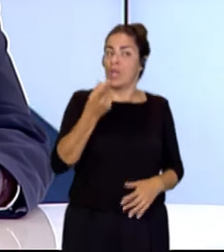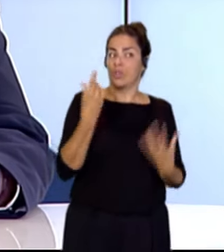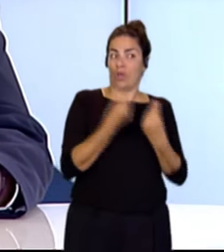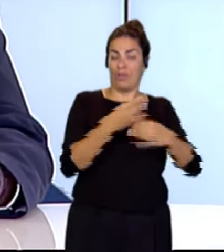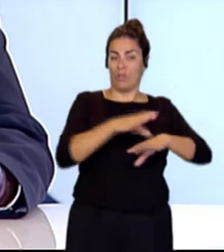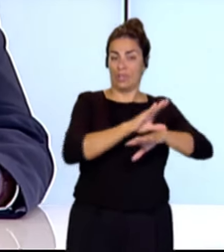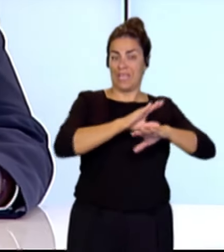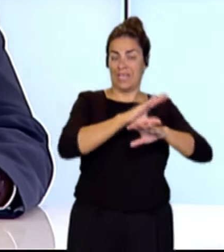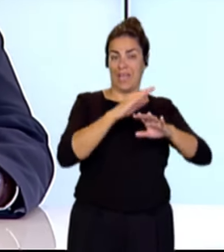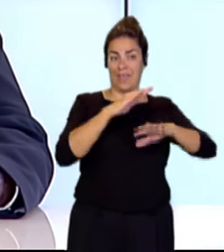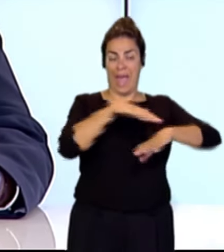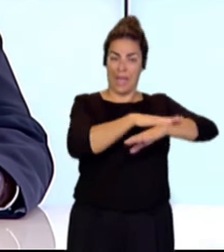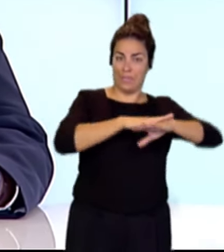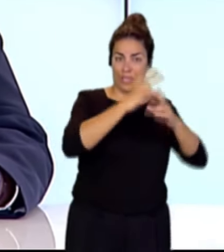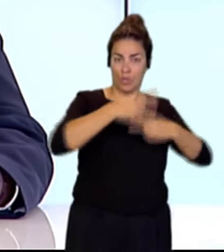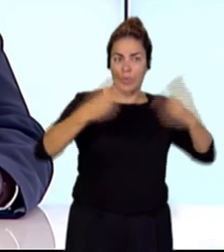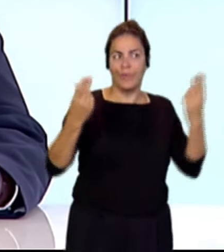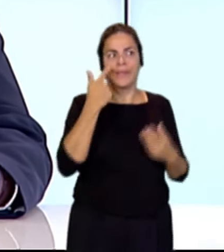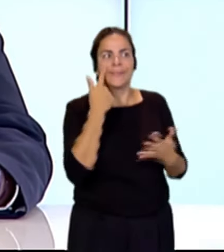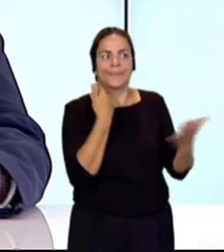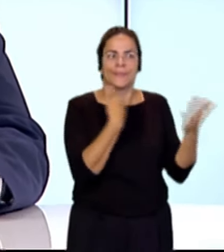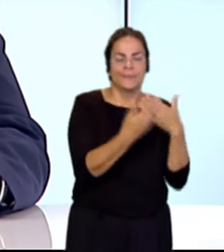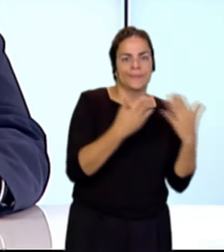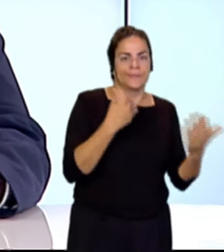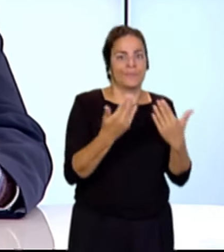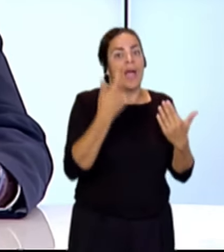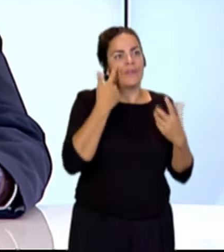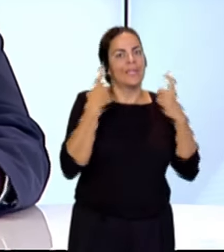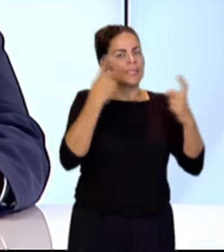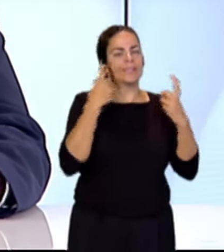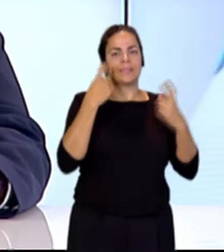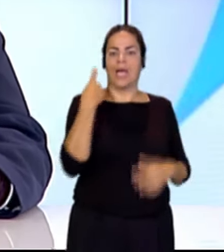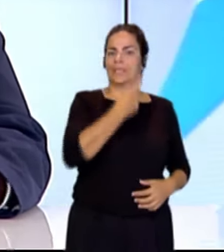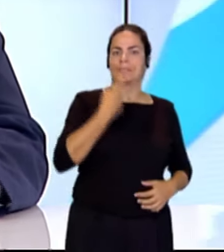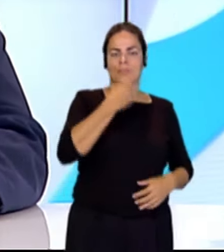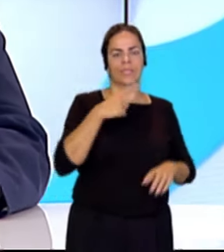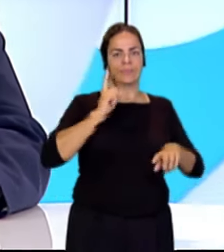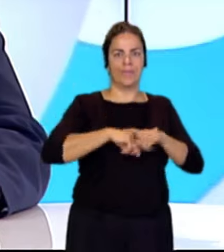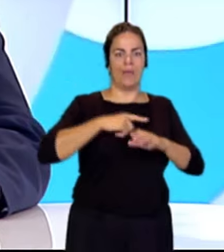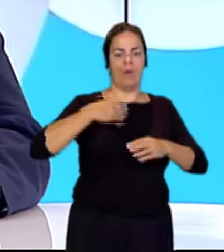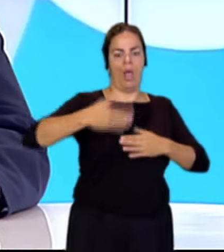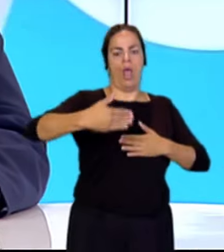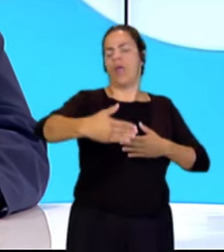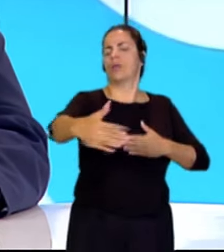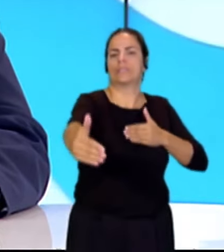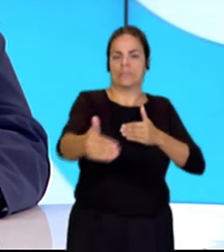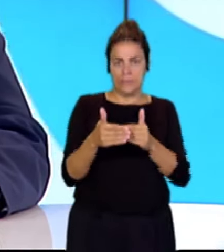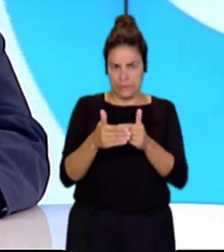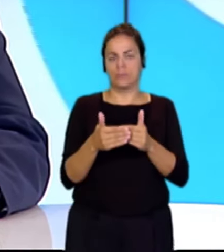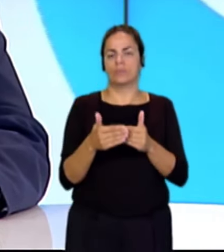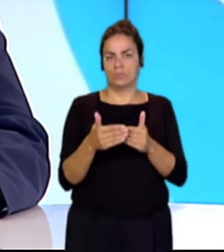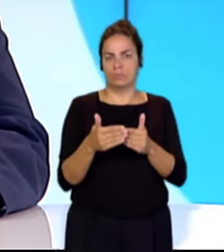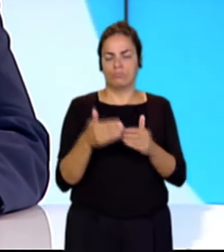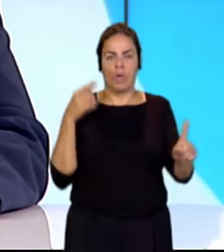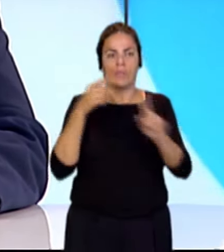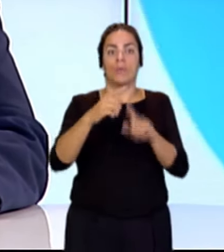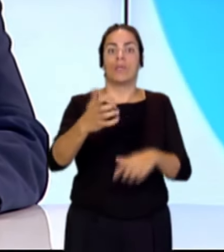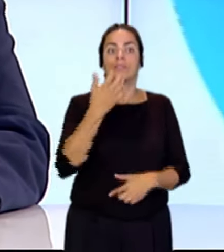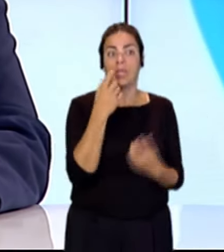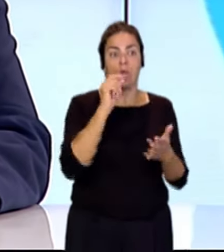pues es ver de qué manera podemos rebajar los tiempos rebajar los plazo para no tardar tanto tiempo en